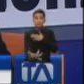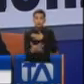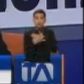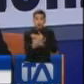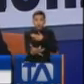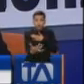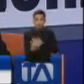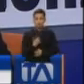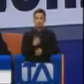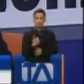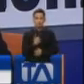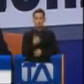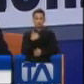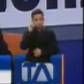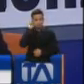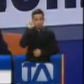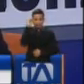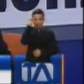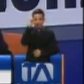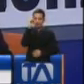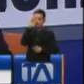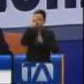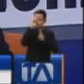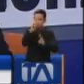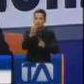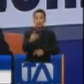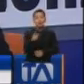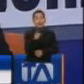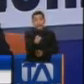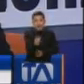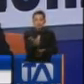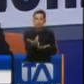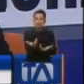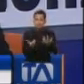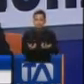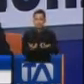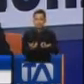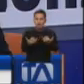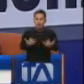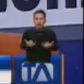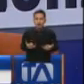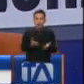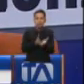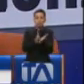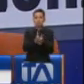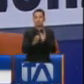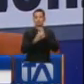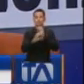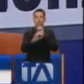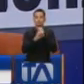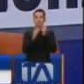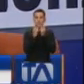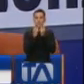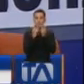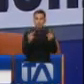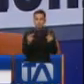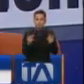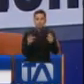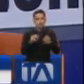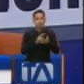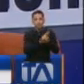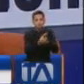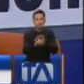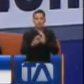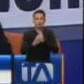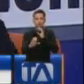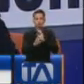intimidad es nuestra y debe ser respetada. Y eso es lo que nosotros estamos buscando con este programa en el transporte público, que se reconozca y que se